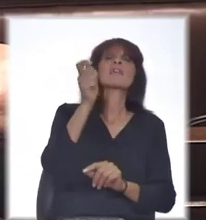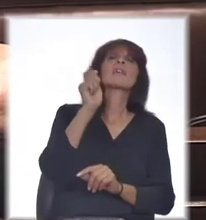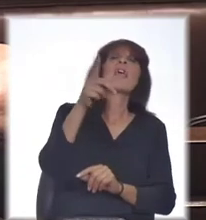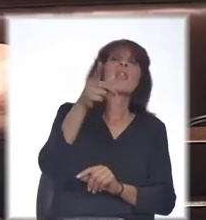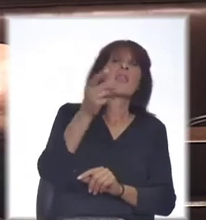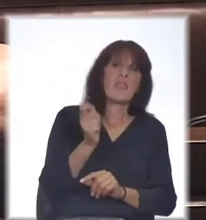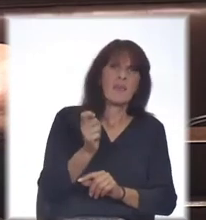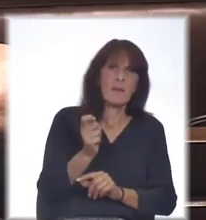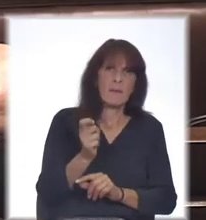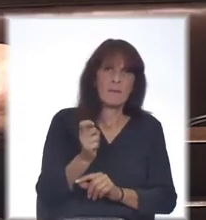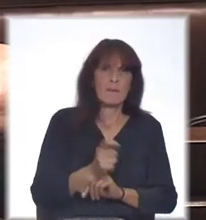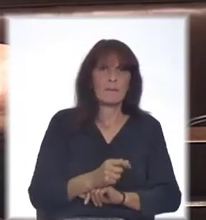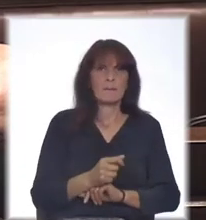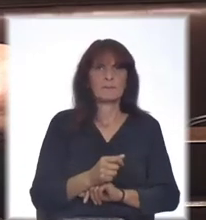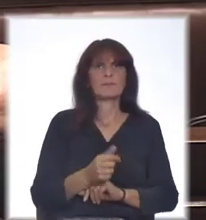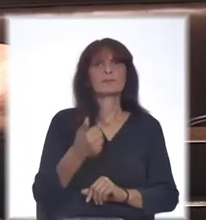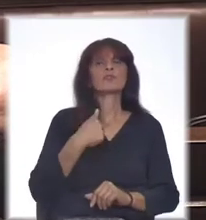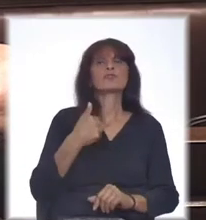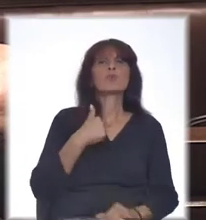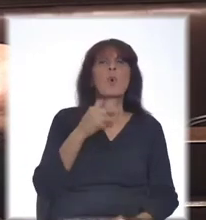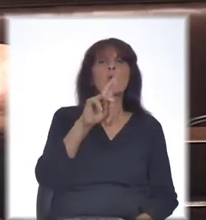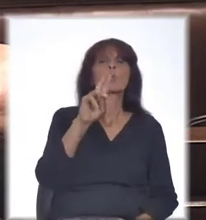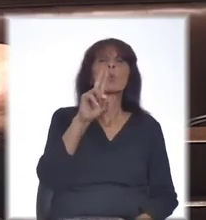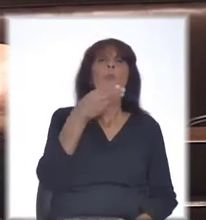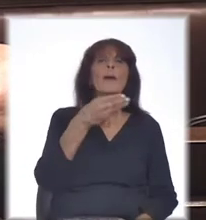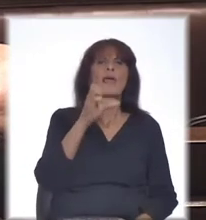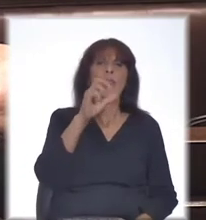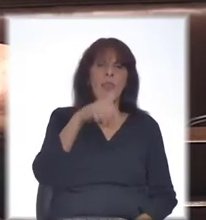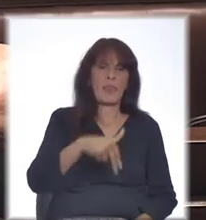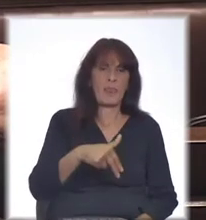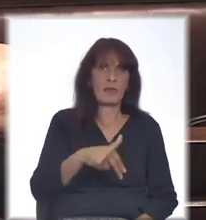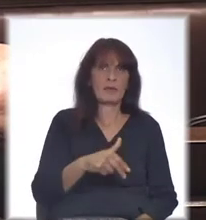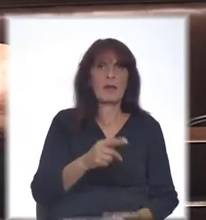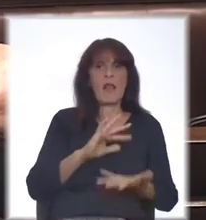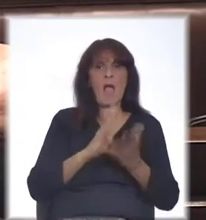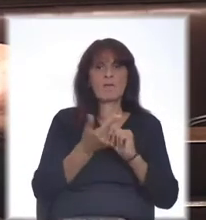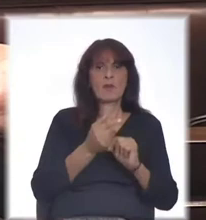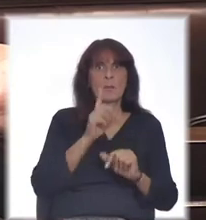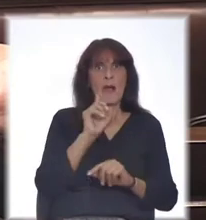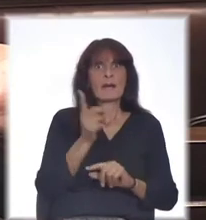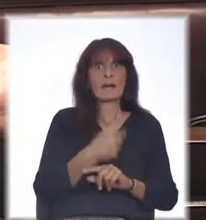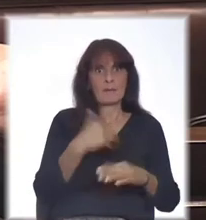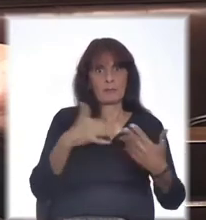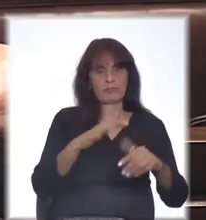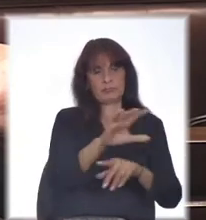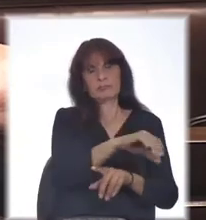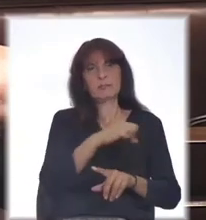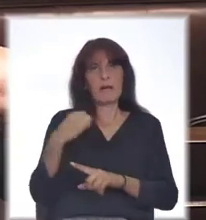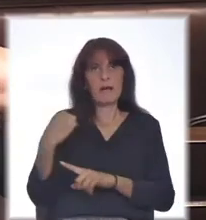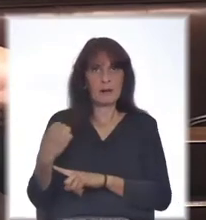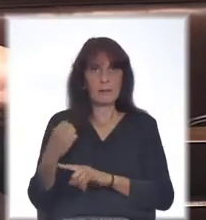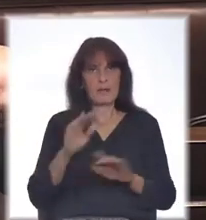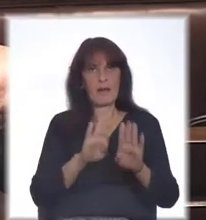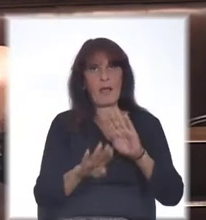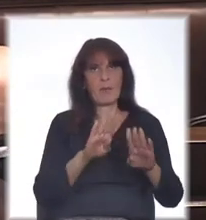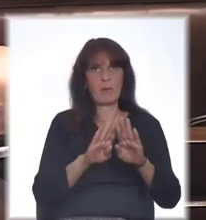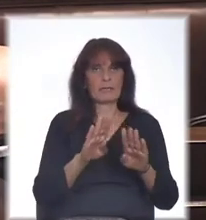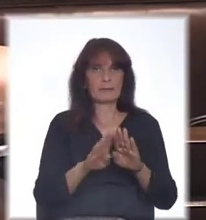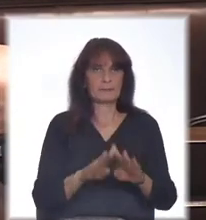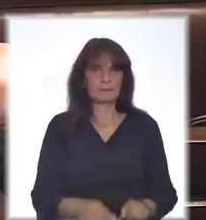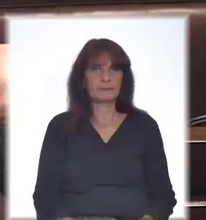sonó temblorosa. «Yo, Rubén», respondí. En la forma inmediata se abrió chirriando la puerta de la